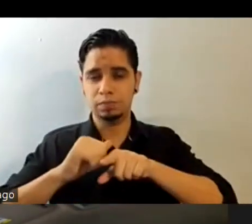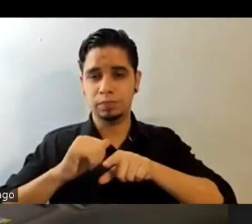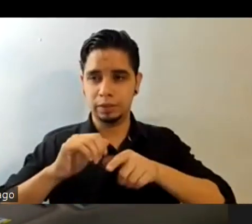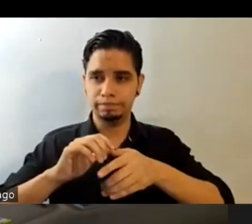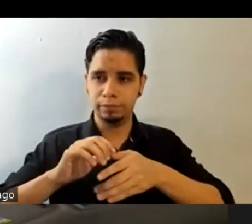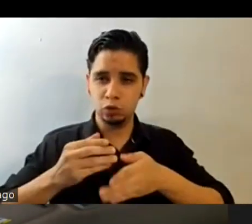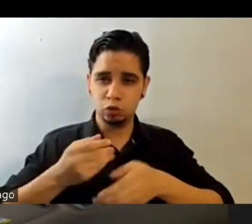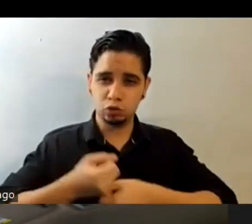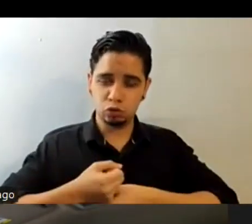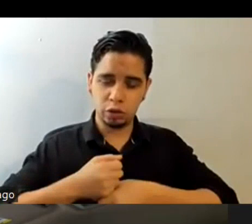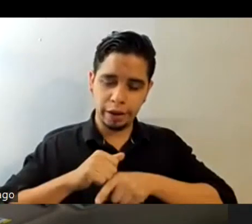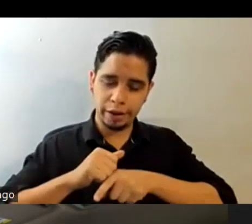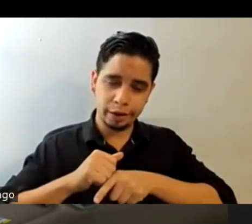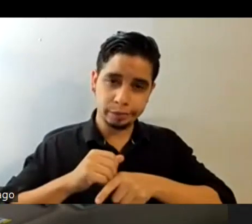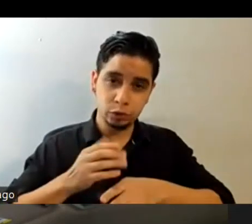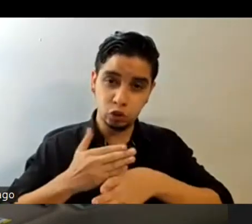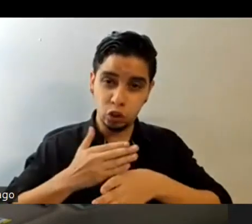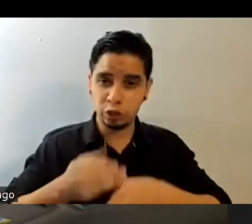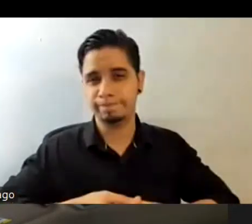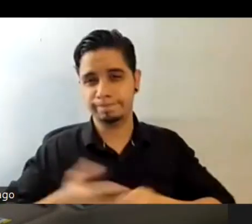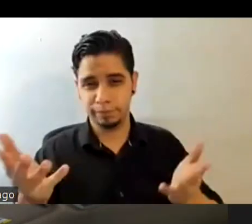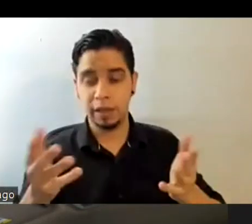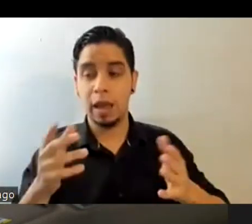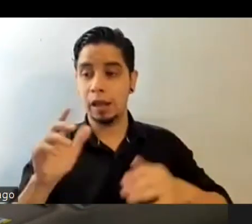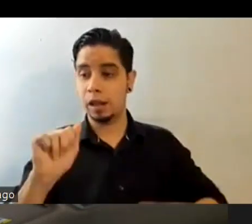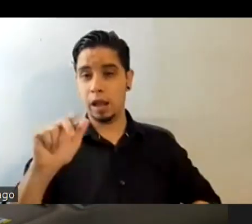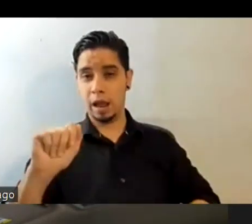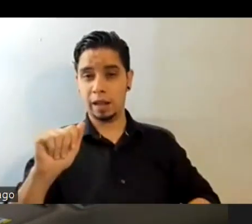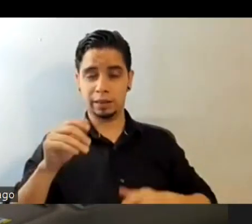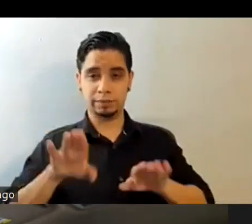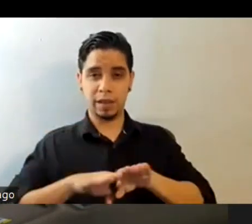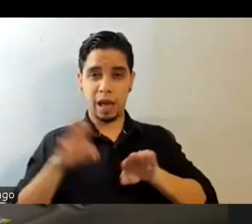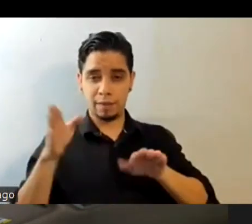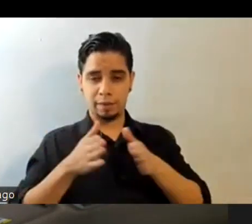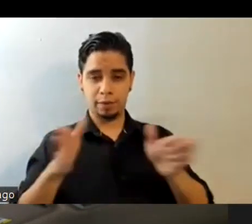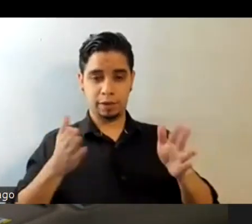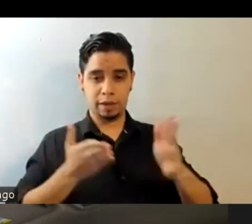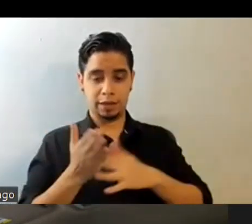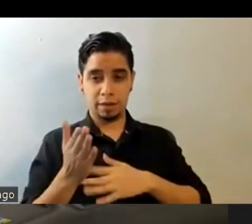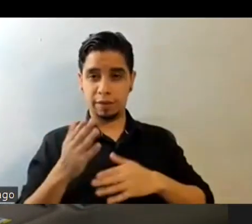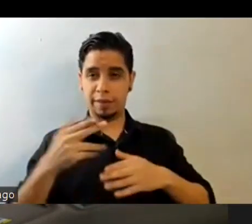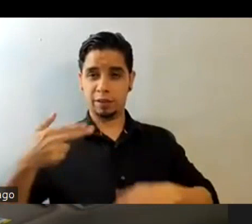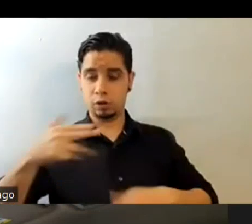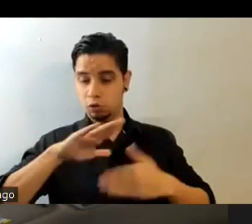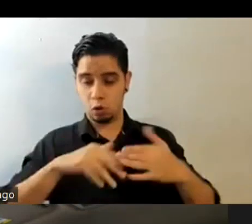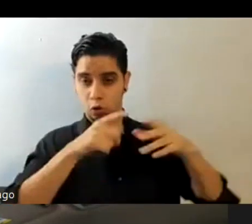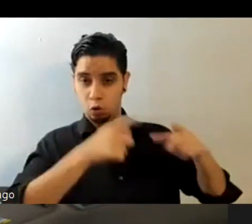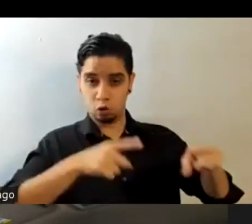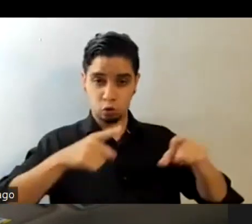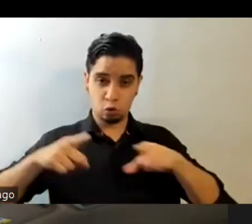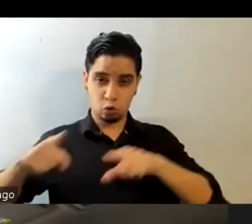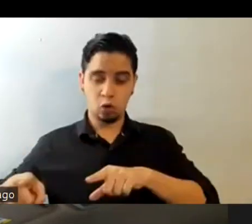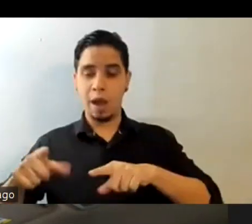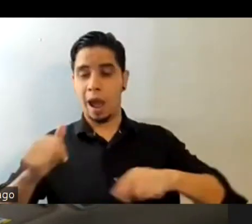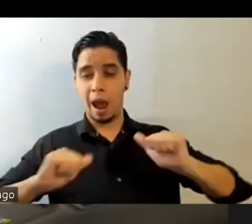arte abre camino y a través de la historia, todo lo que ha ocurrido, el arte siempre ha